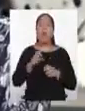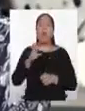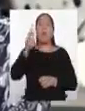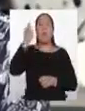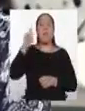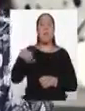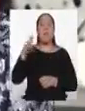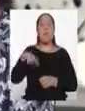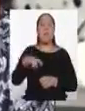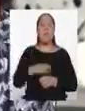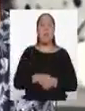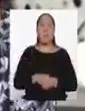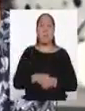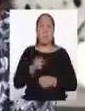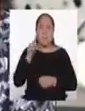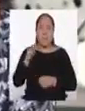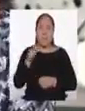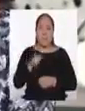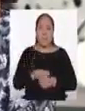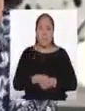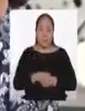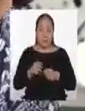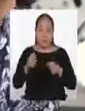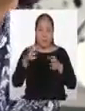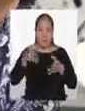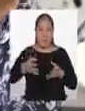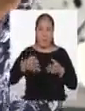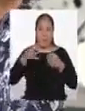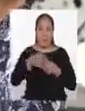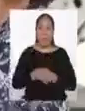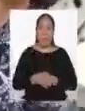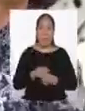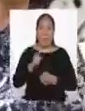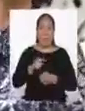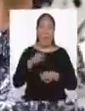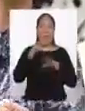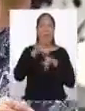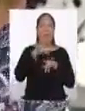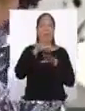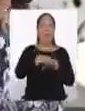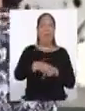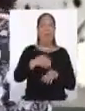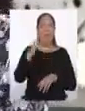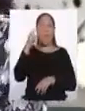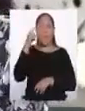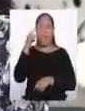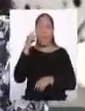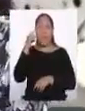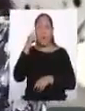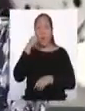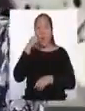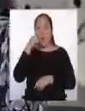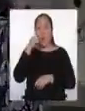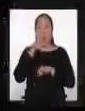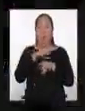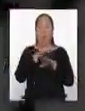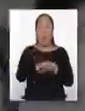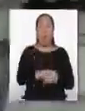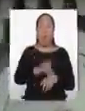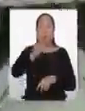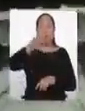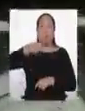el RIMAC. De hecho, esa unidad desfiló en la parada militar de julio del año 2016.